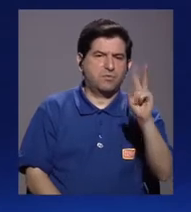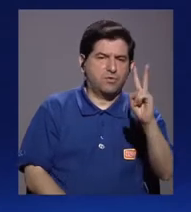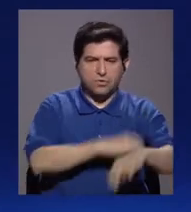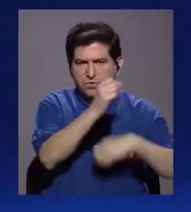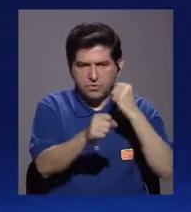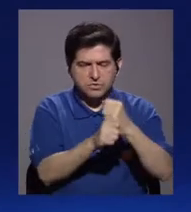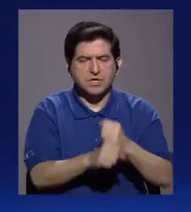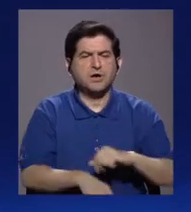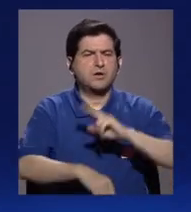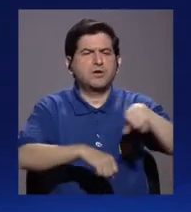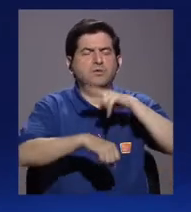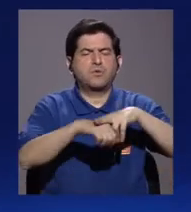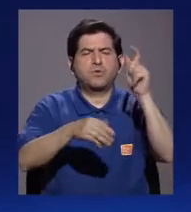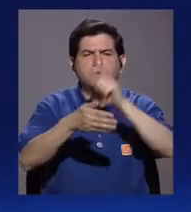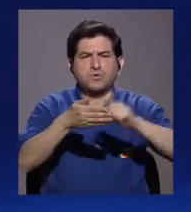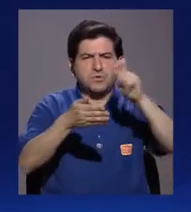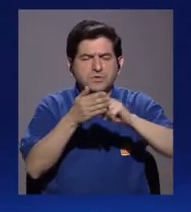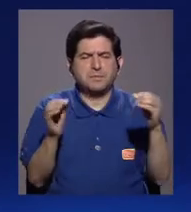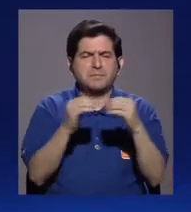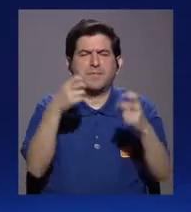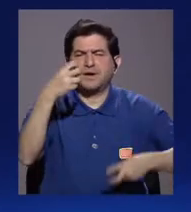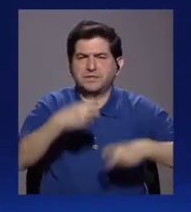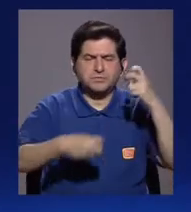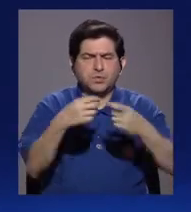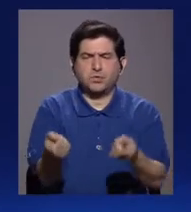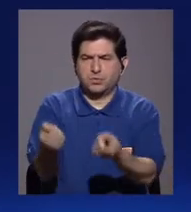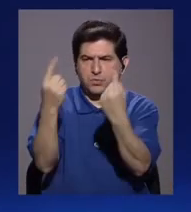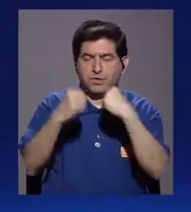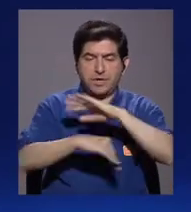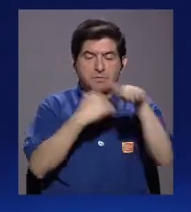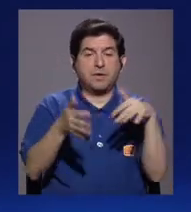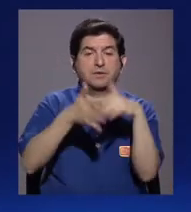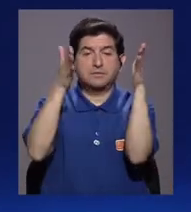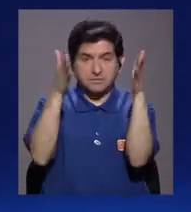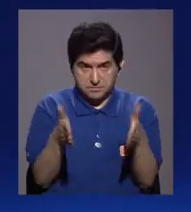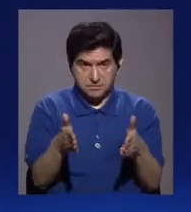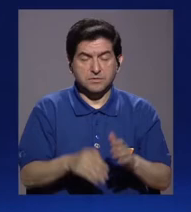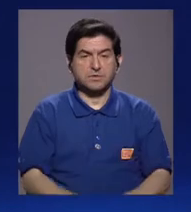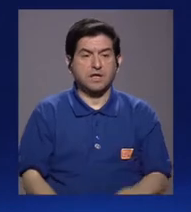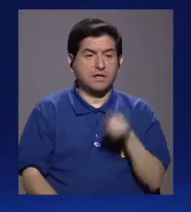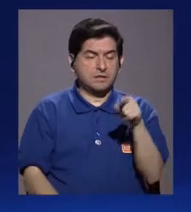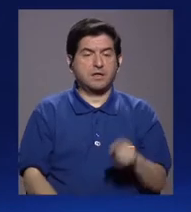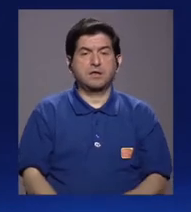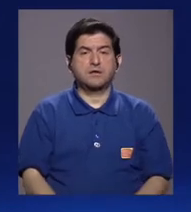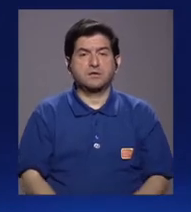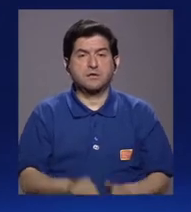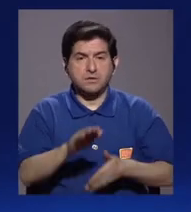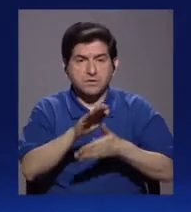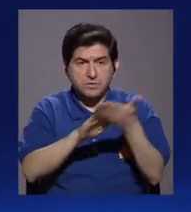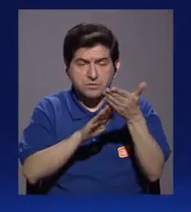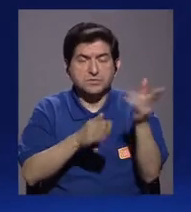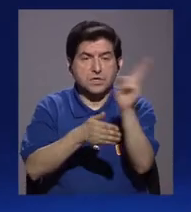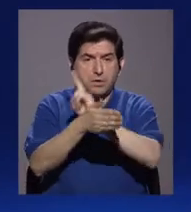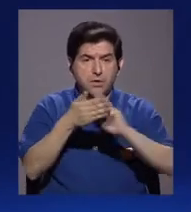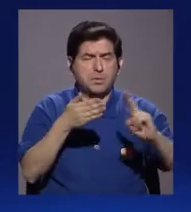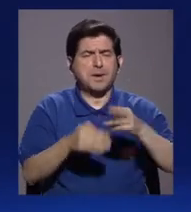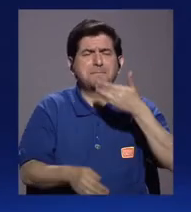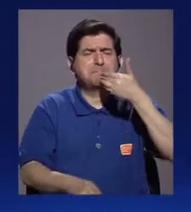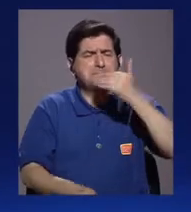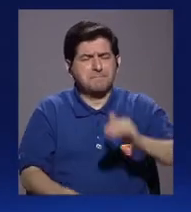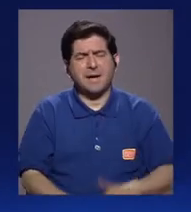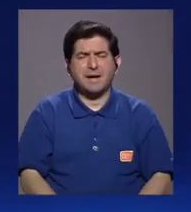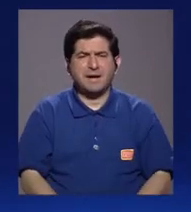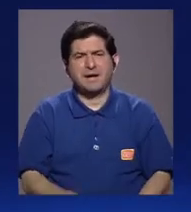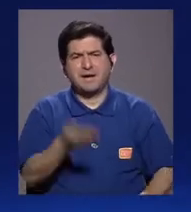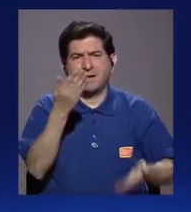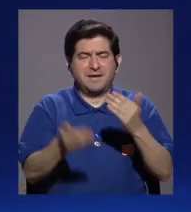y vienen generalmente las escuelas con más problemas y todos estos estudiantes se van a escuelas universidades muy